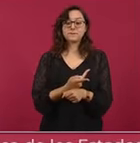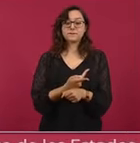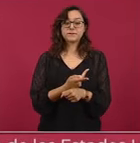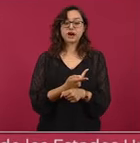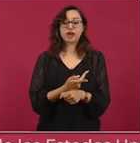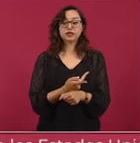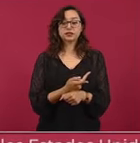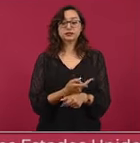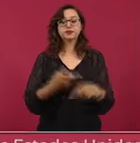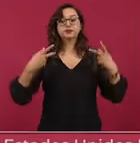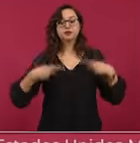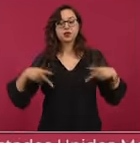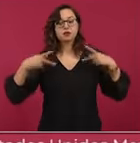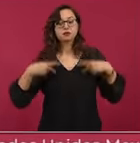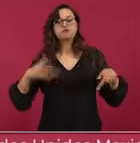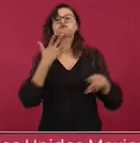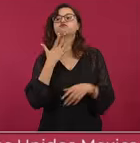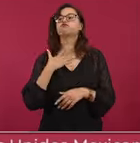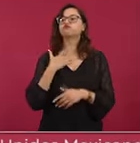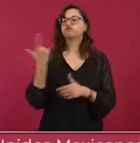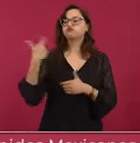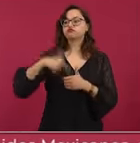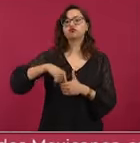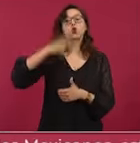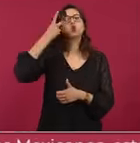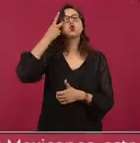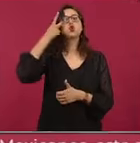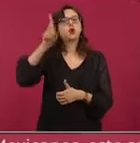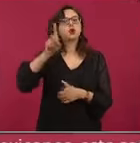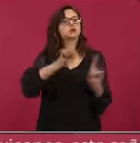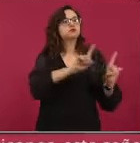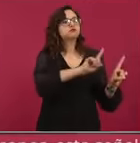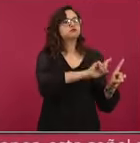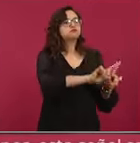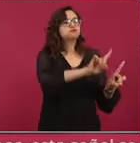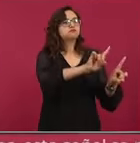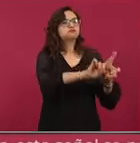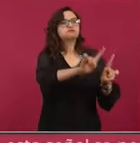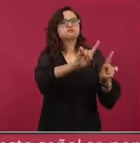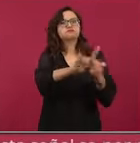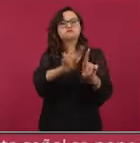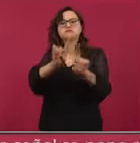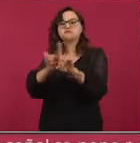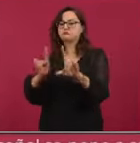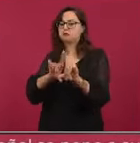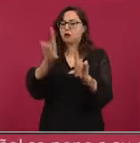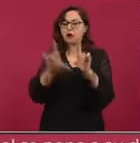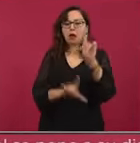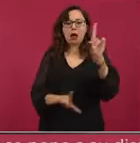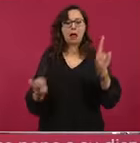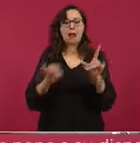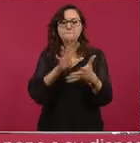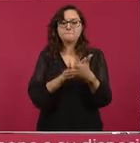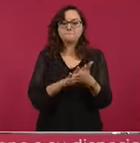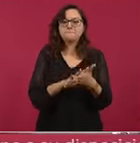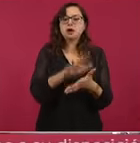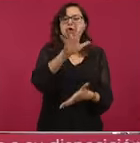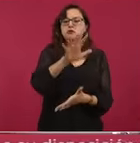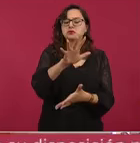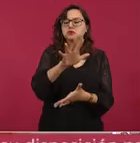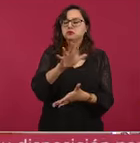los concesionarios de las gasolinerías están actuando